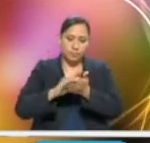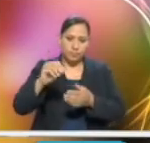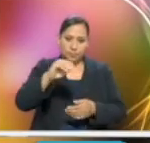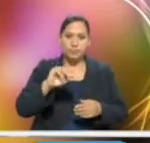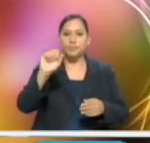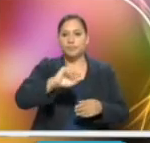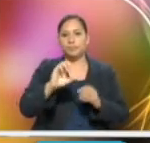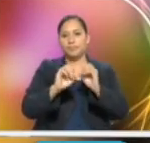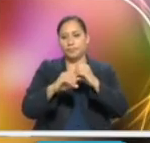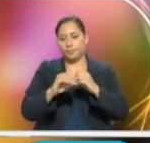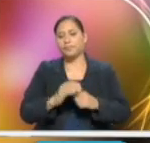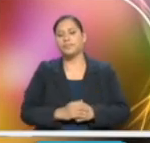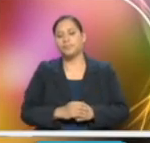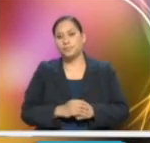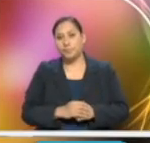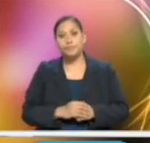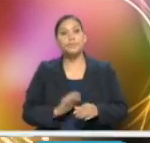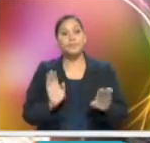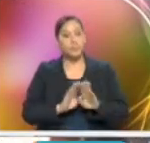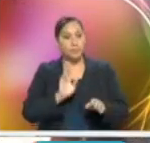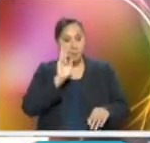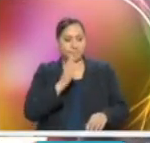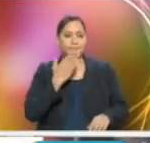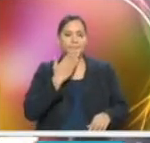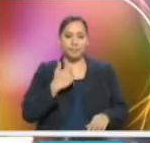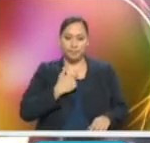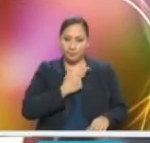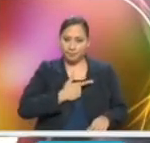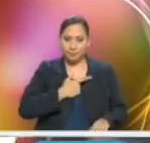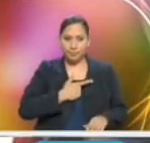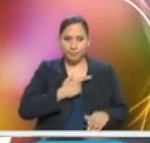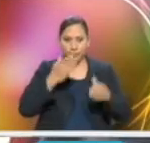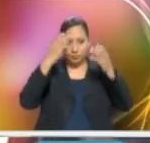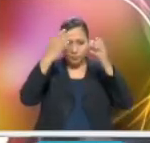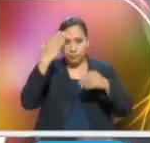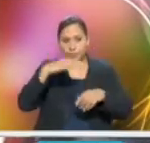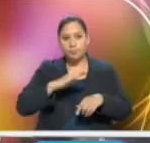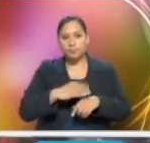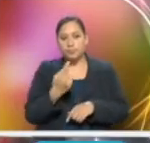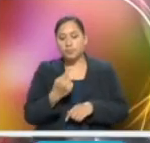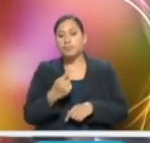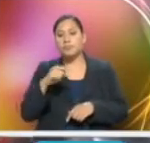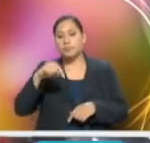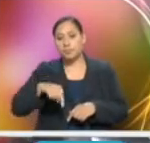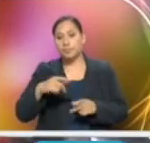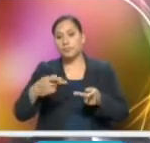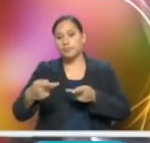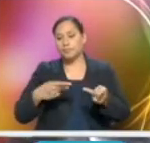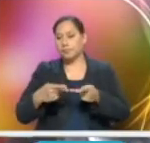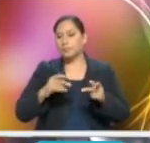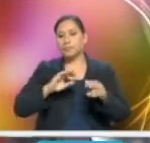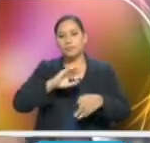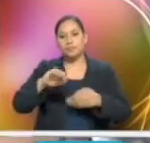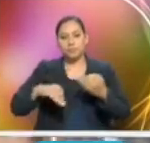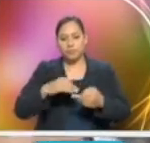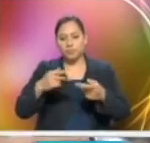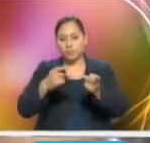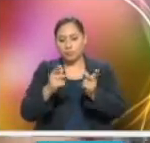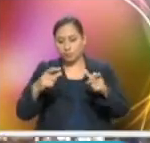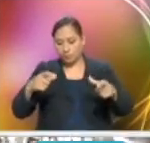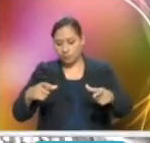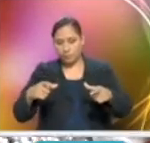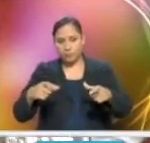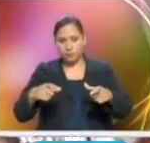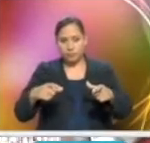pimienta al gusto. Así es, ¿cómo lo ves? Me encanta, chef, y sobre todo, ¿sabes por qué? Porque aquí preparamos todos los